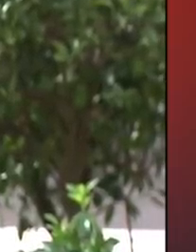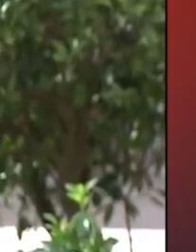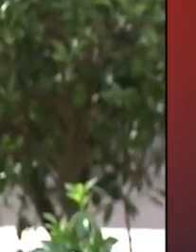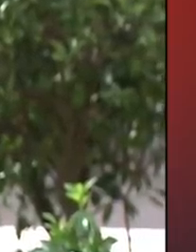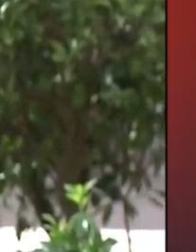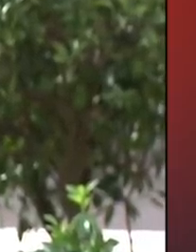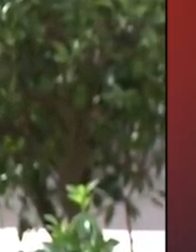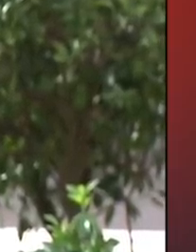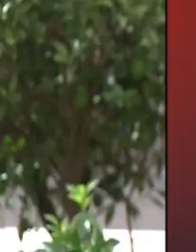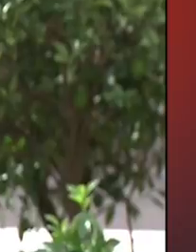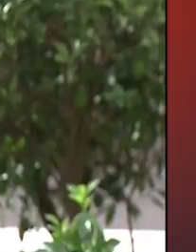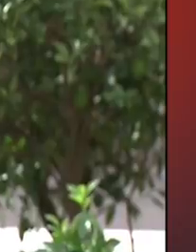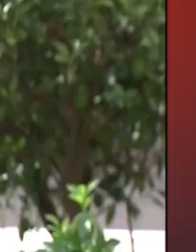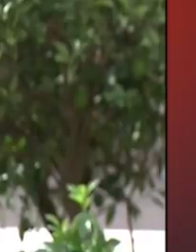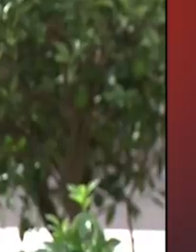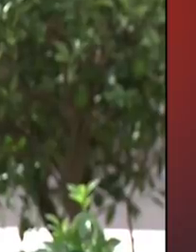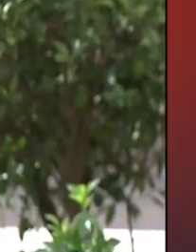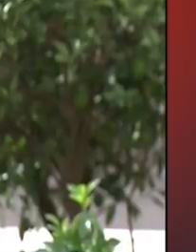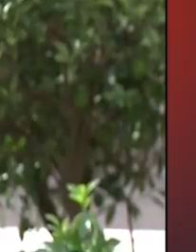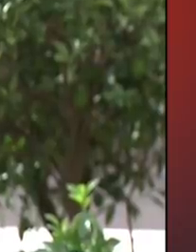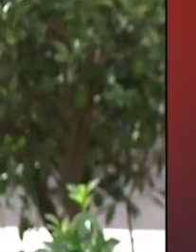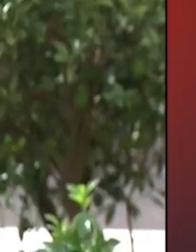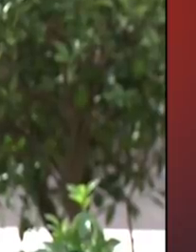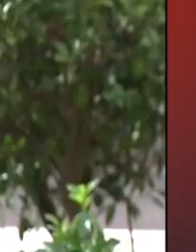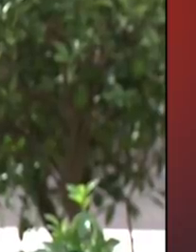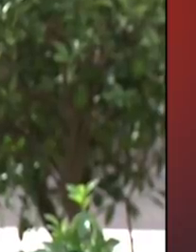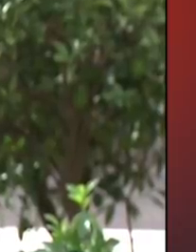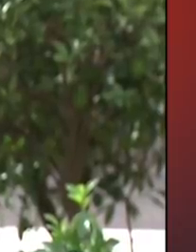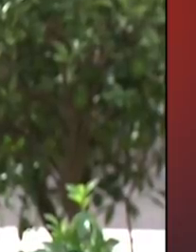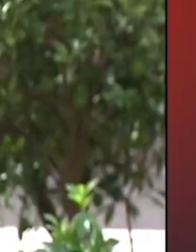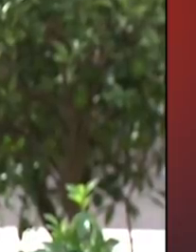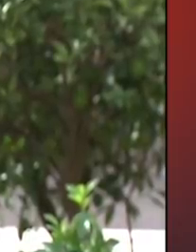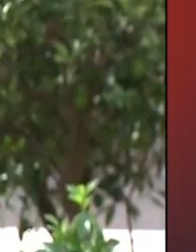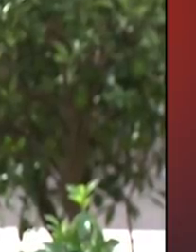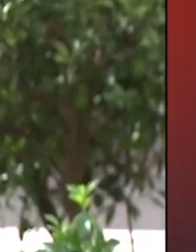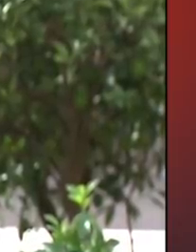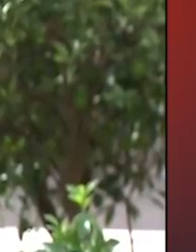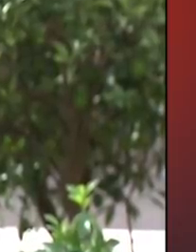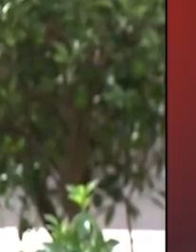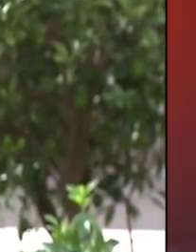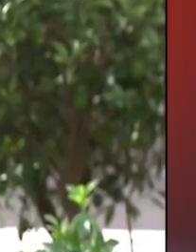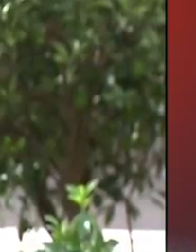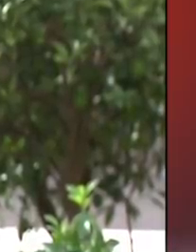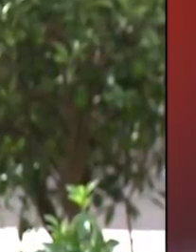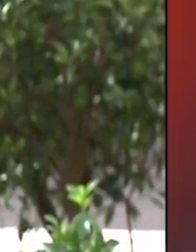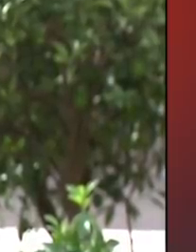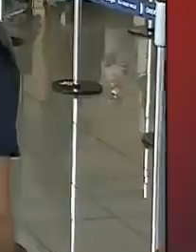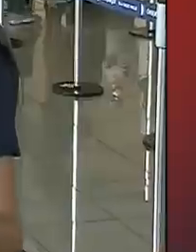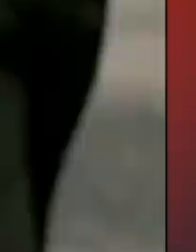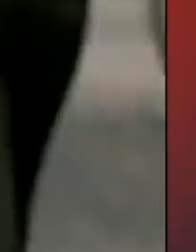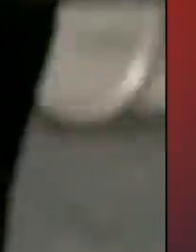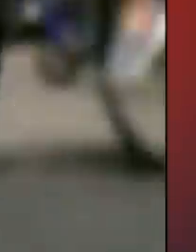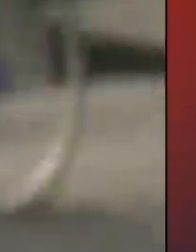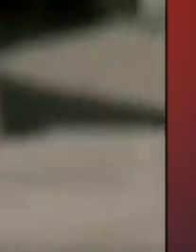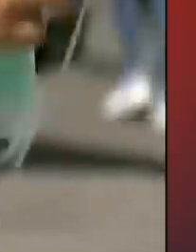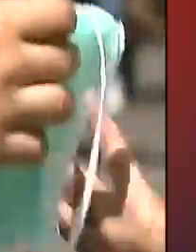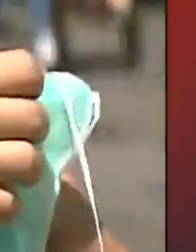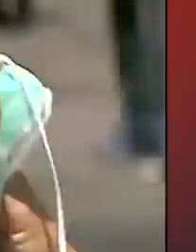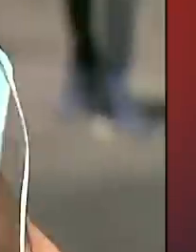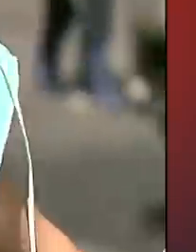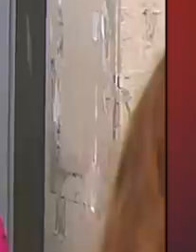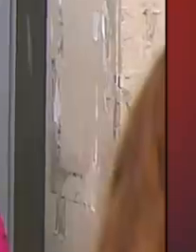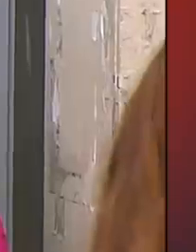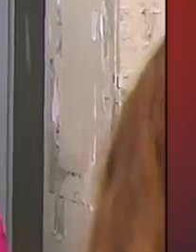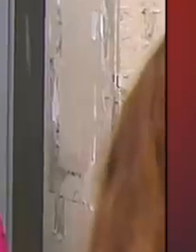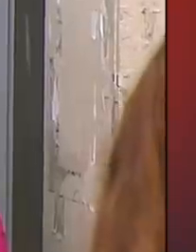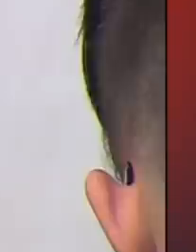solo hay algunos sectores que van a continuar en cuarentena. Vamos a revisar ese detalle, pero recordar que el ministro